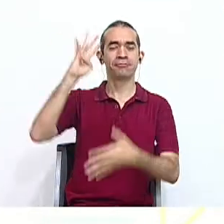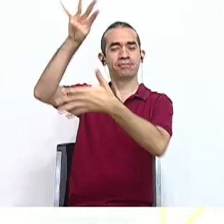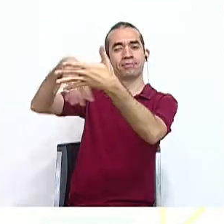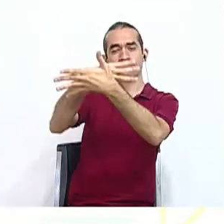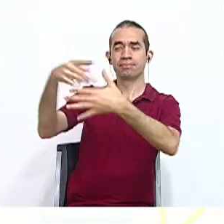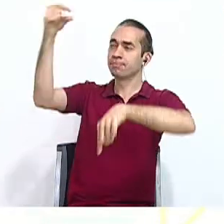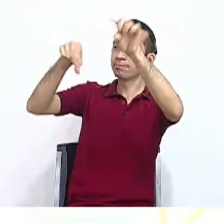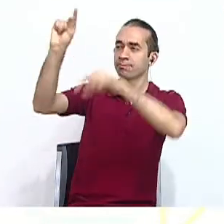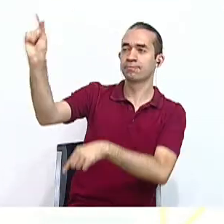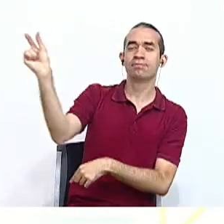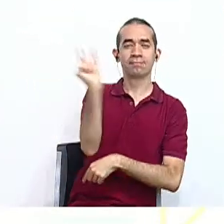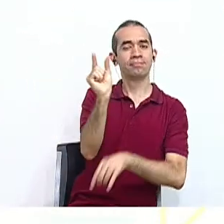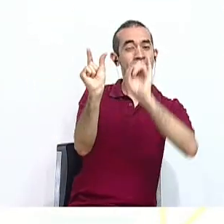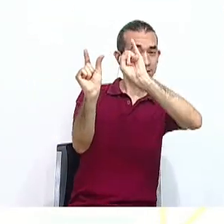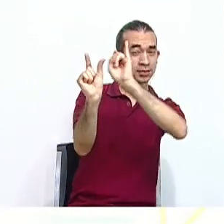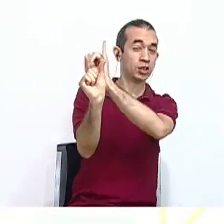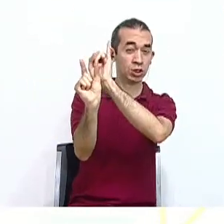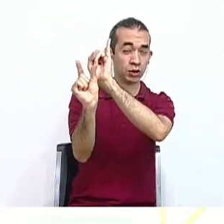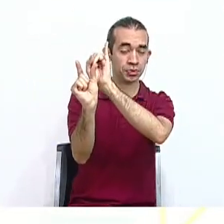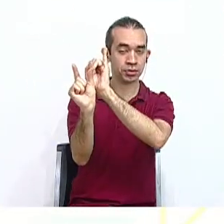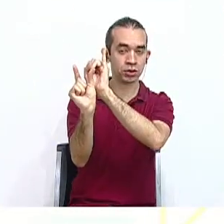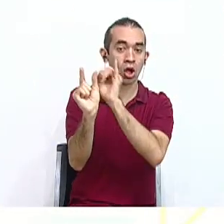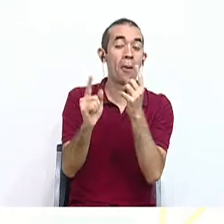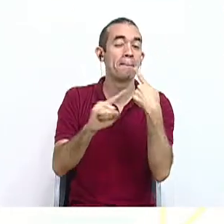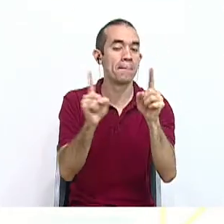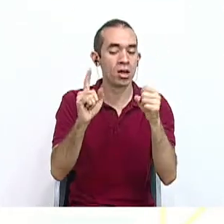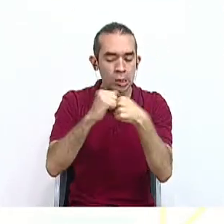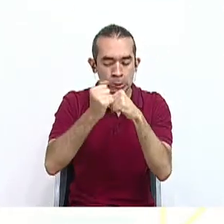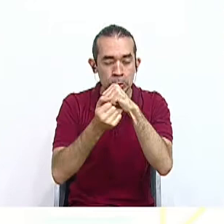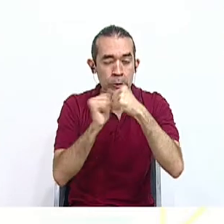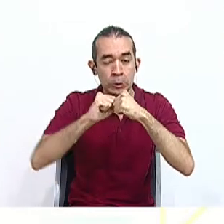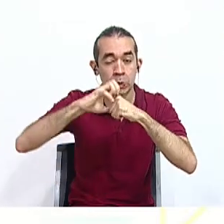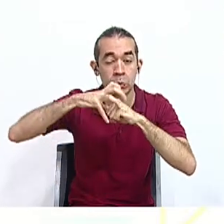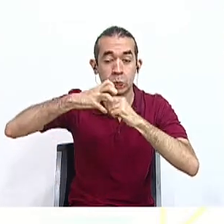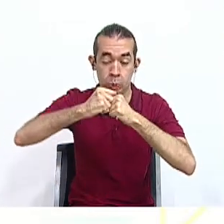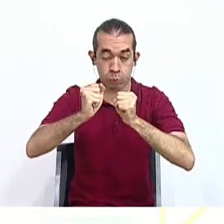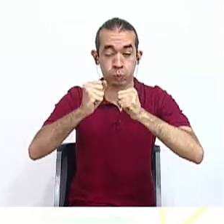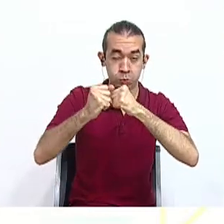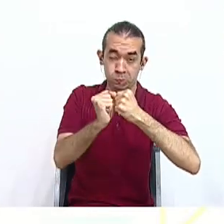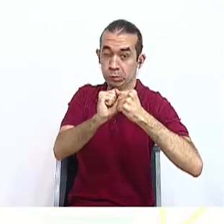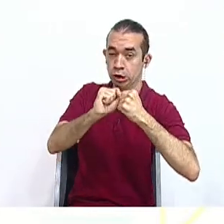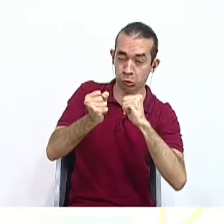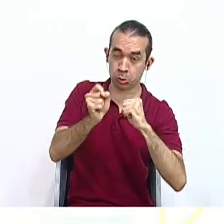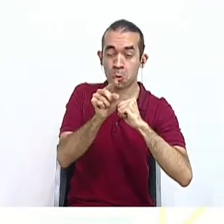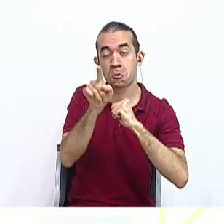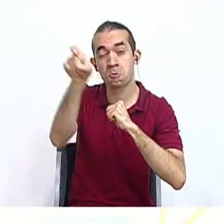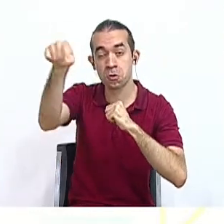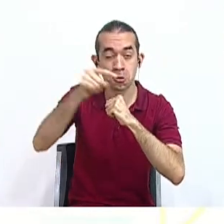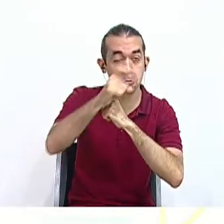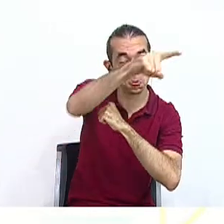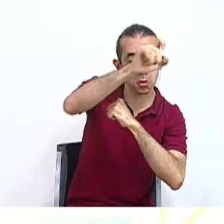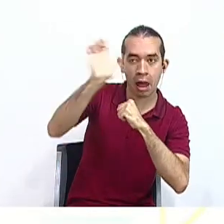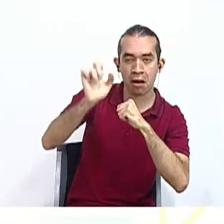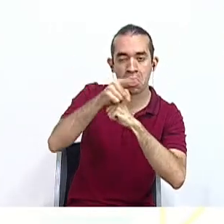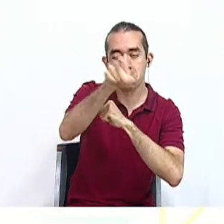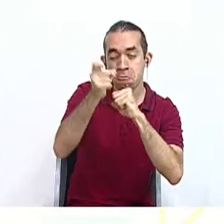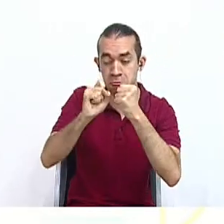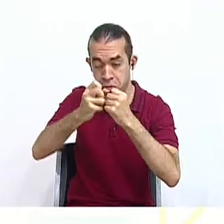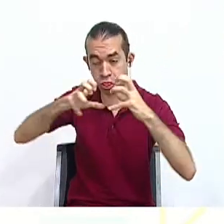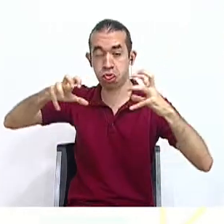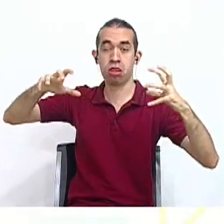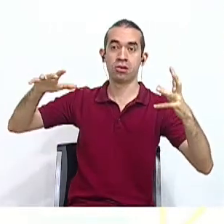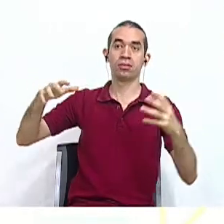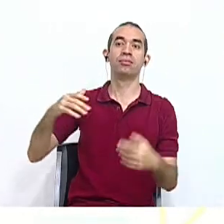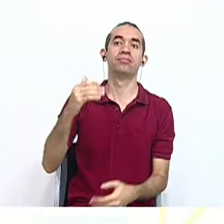tenemos nosotros una muestra de 15 gramos de yodo radioactivo, el yodo se va a desintegrar en el